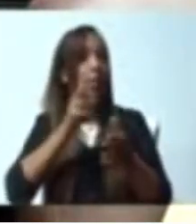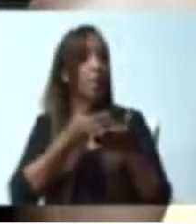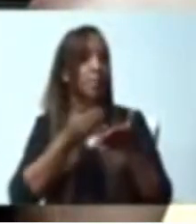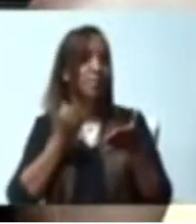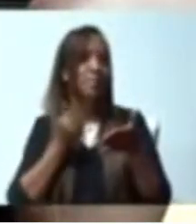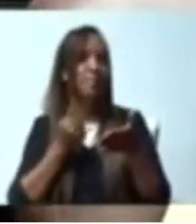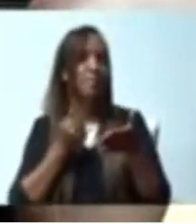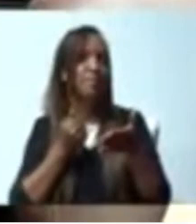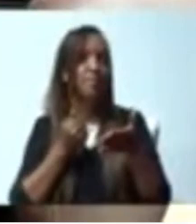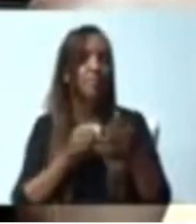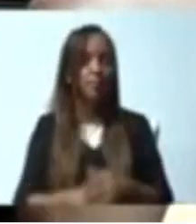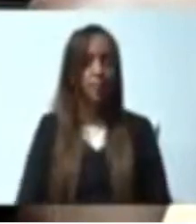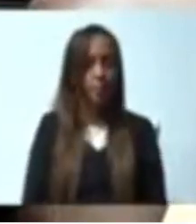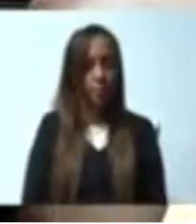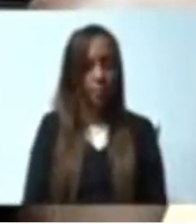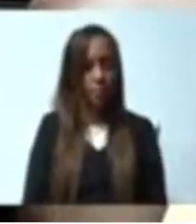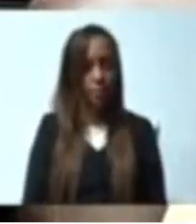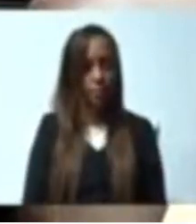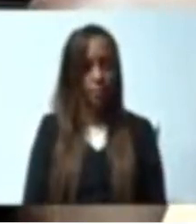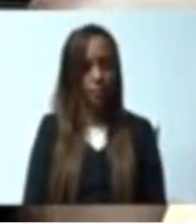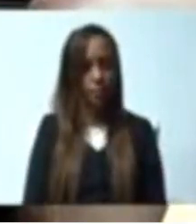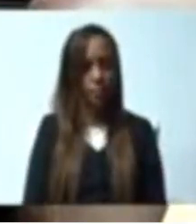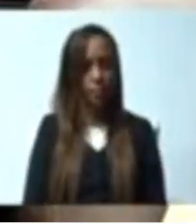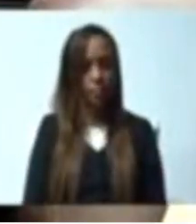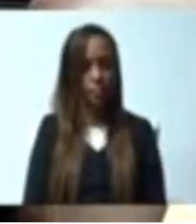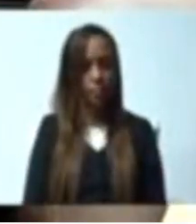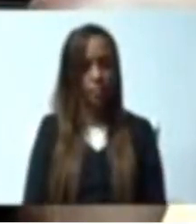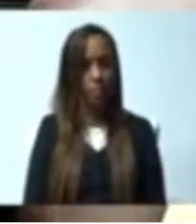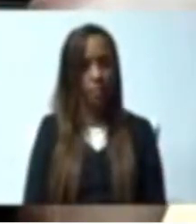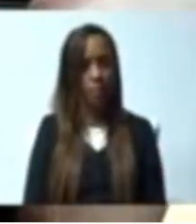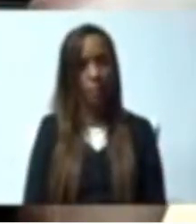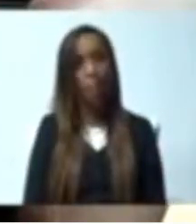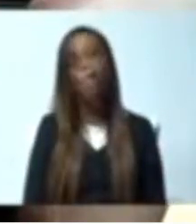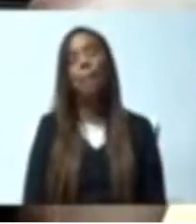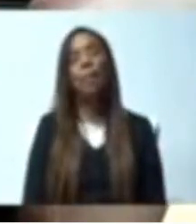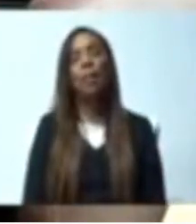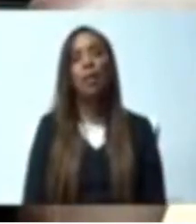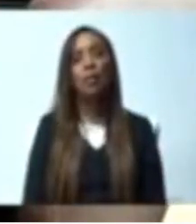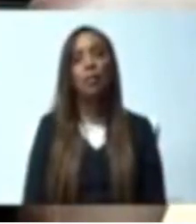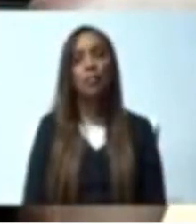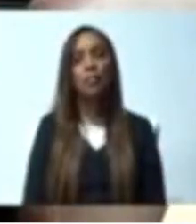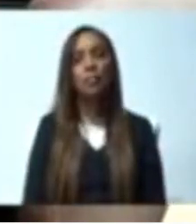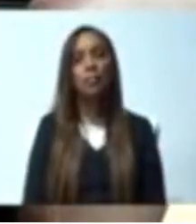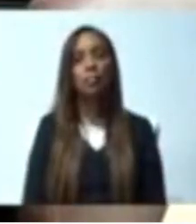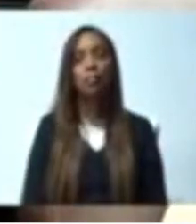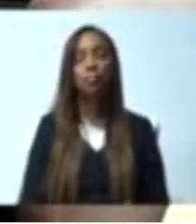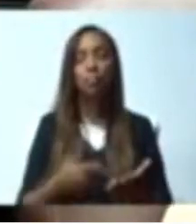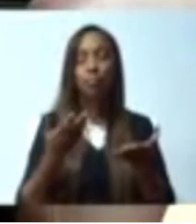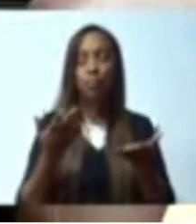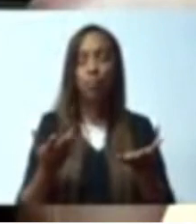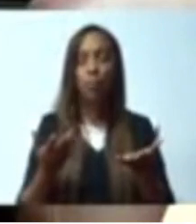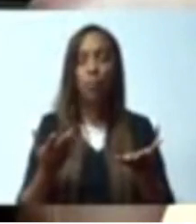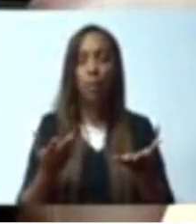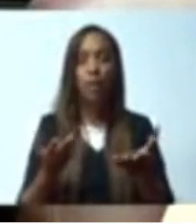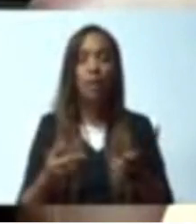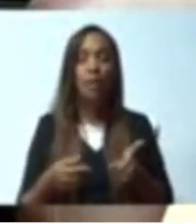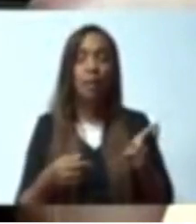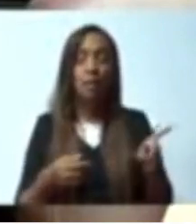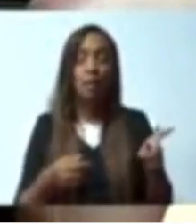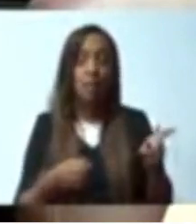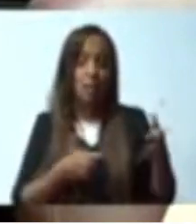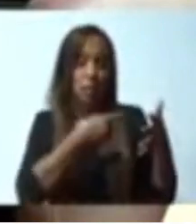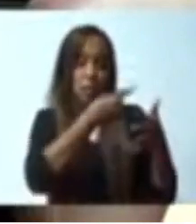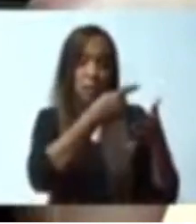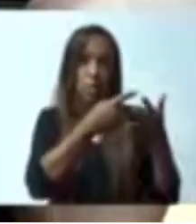dice que la única manera que un miembro puede ser separado de su cargo es a través de un juicio político por falta grave. Entonces,